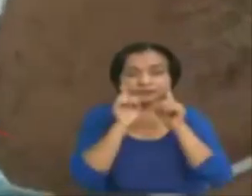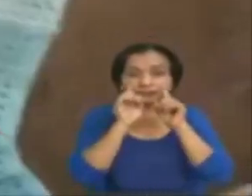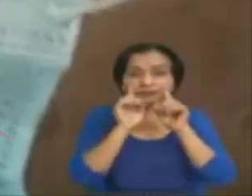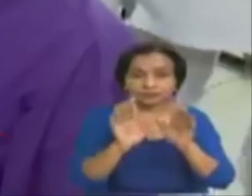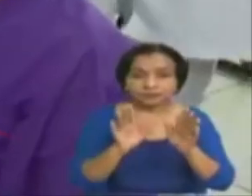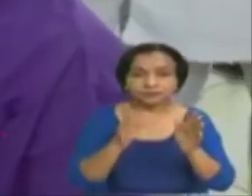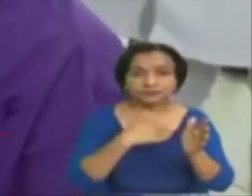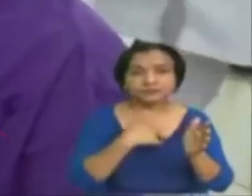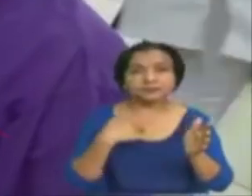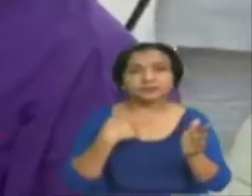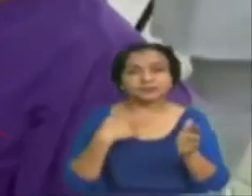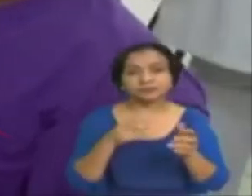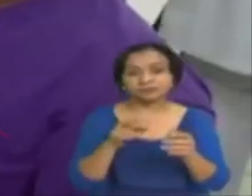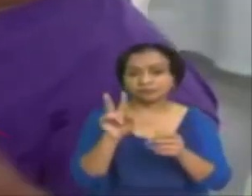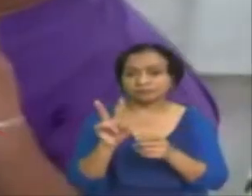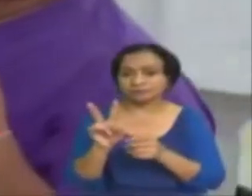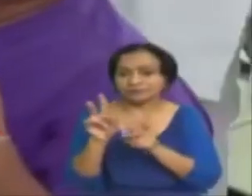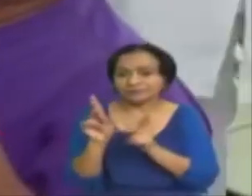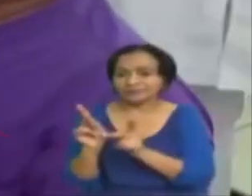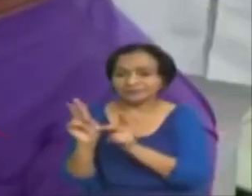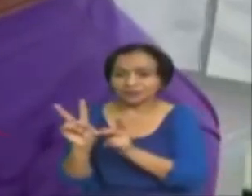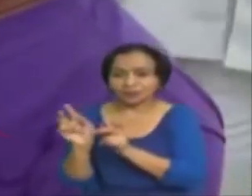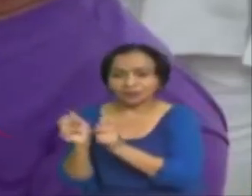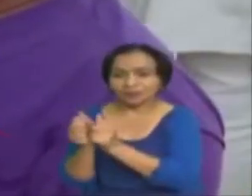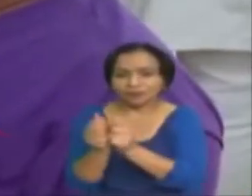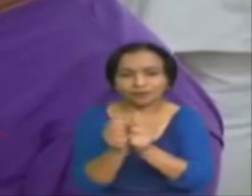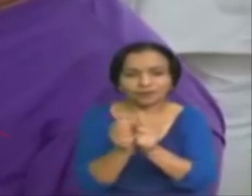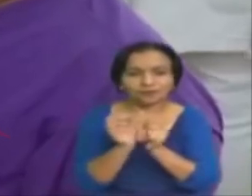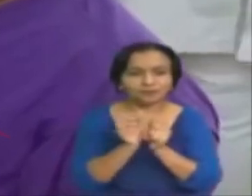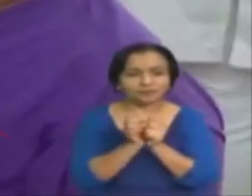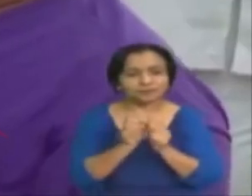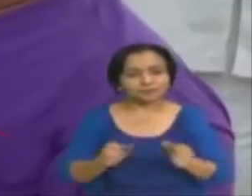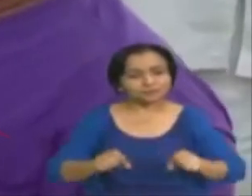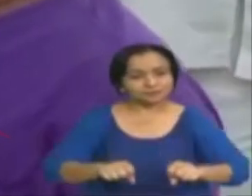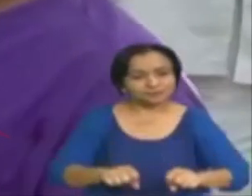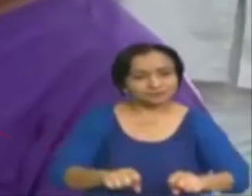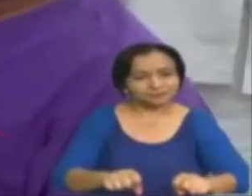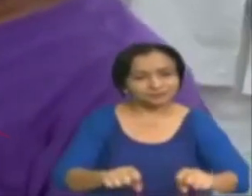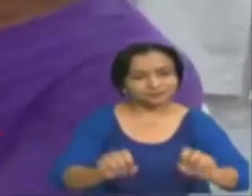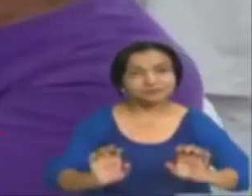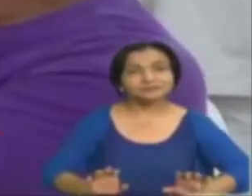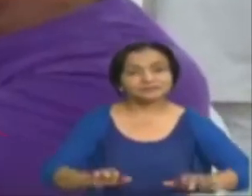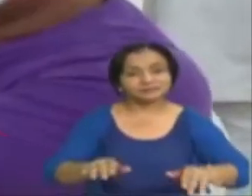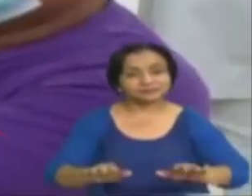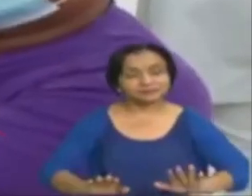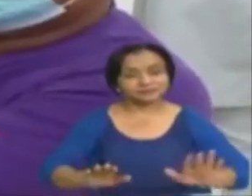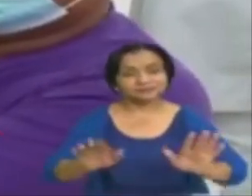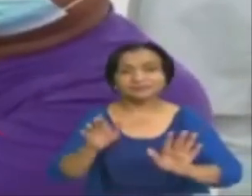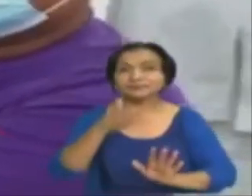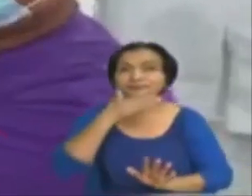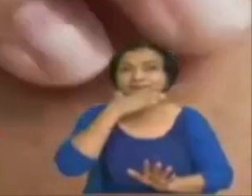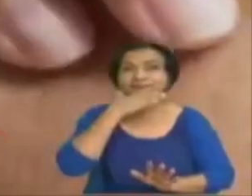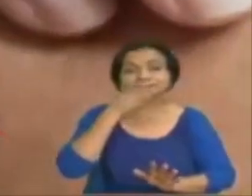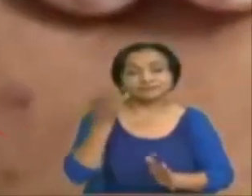la vacunación voluntaria, la protección frente al COVID-19, que cumplimos cabalmente, gracias a